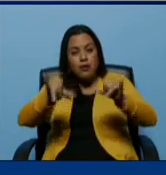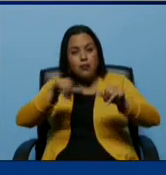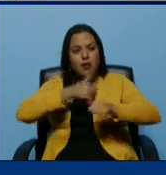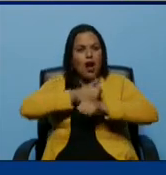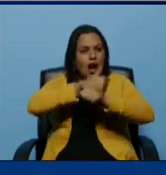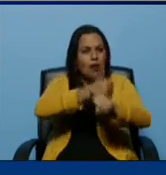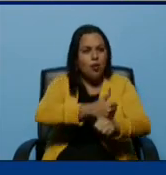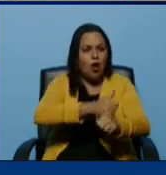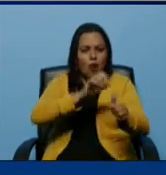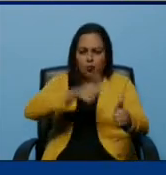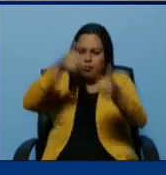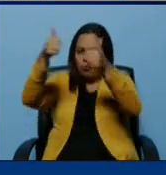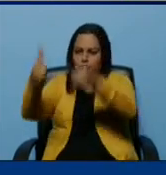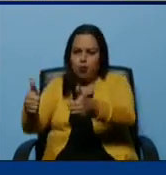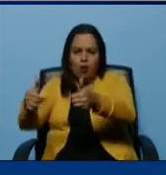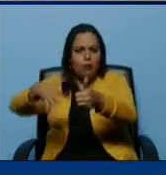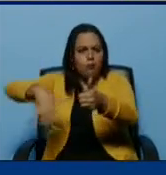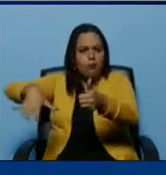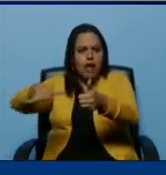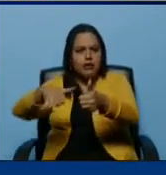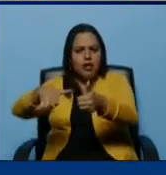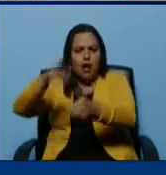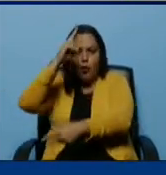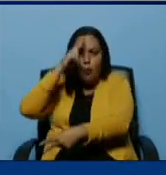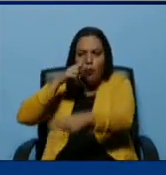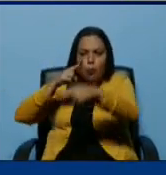que lo colocó en las plazas para recordarlo,